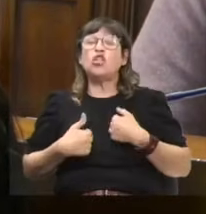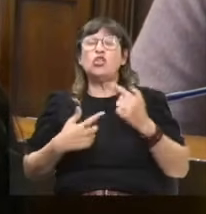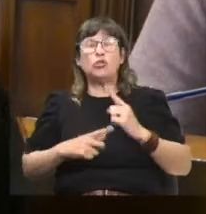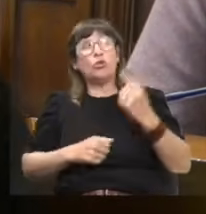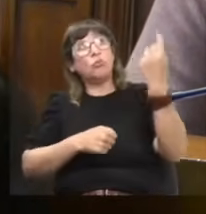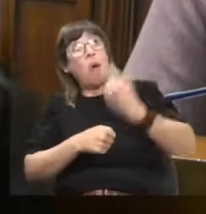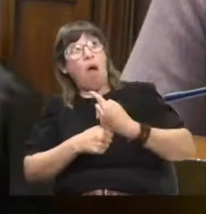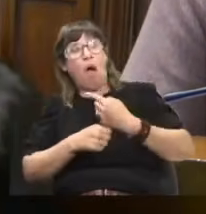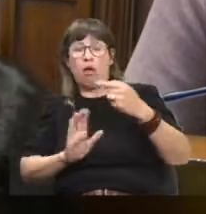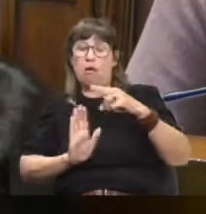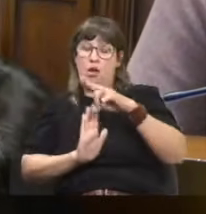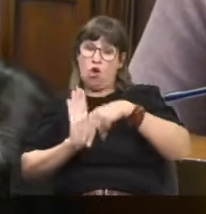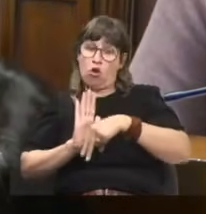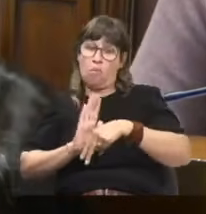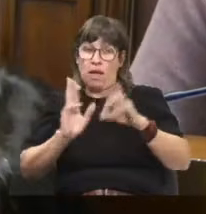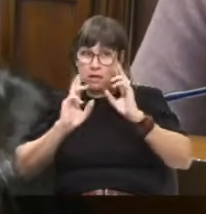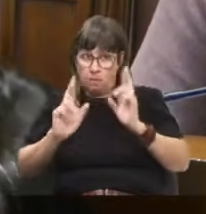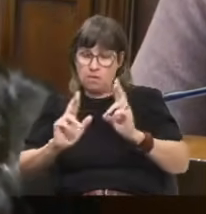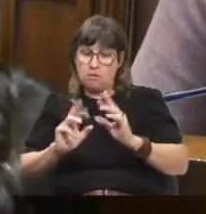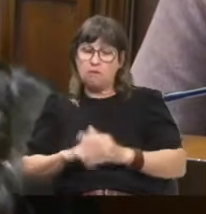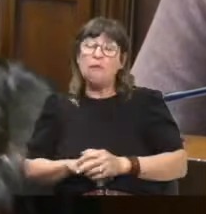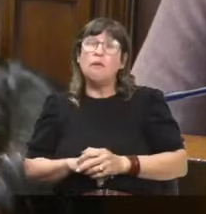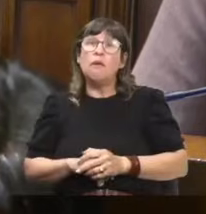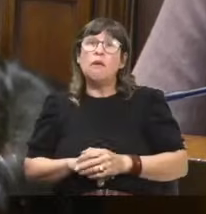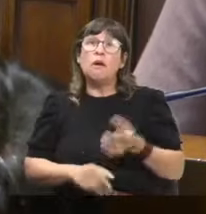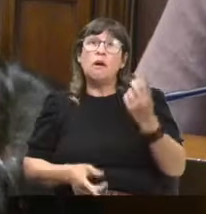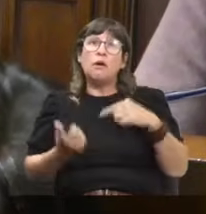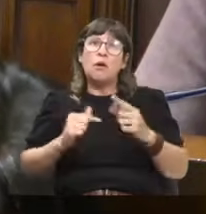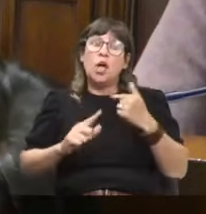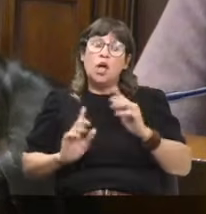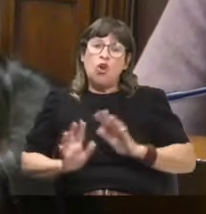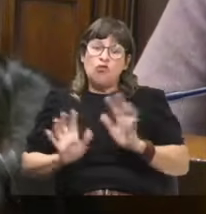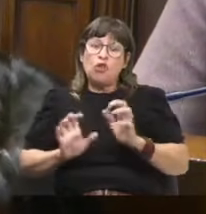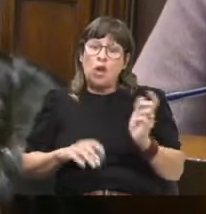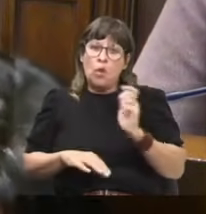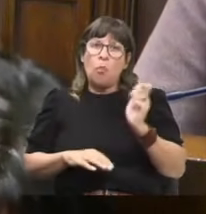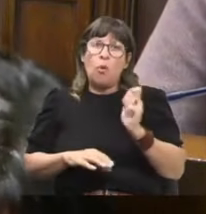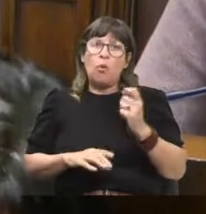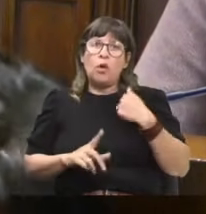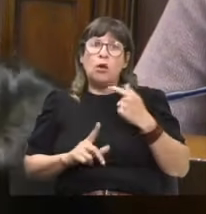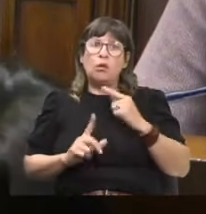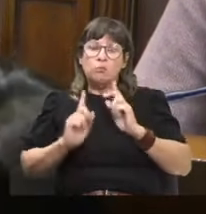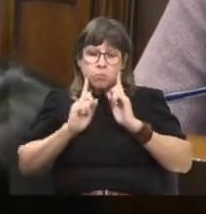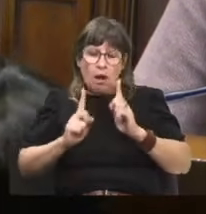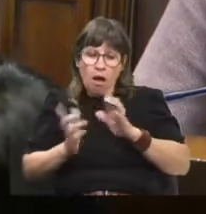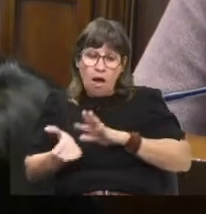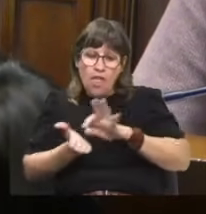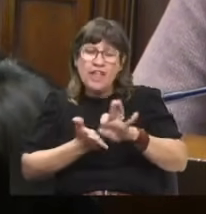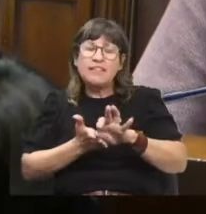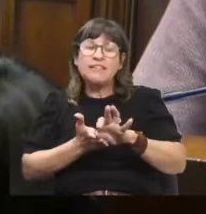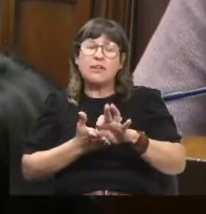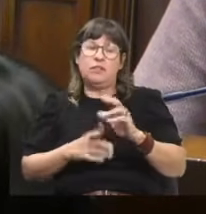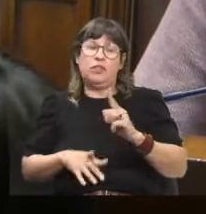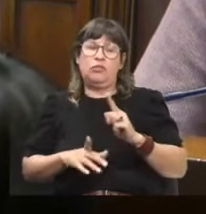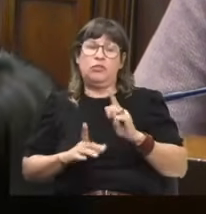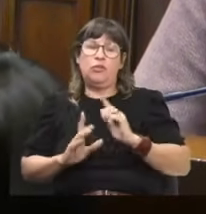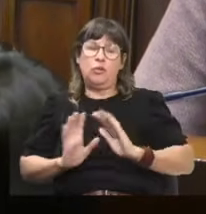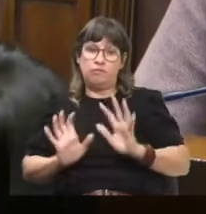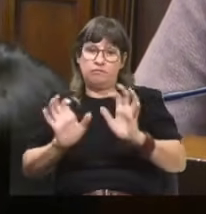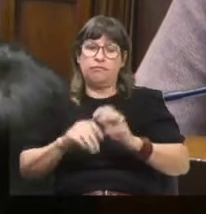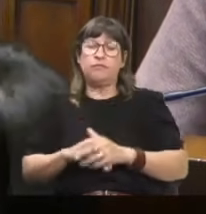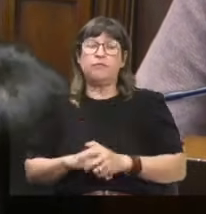las normas, en tanto funcionarios públicos al servicio de la función. Muchas gracias.